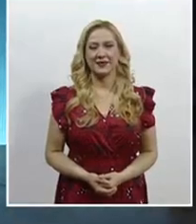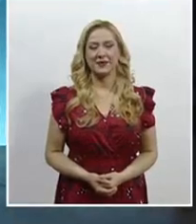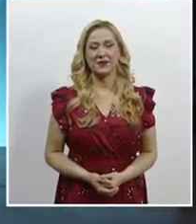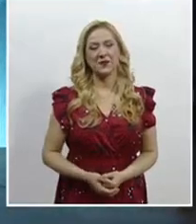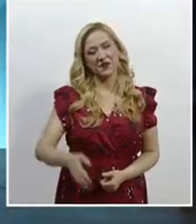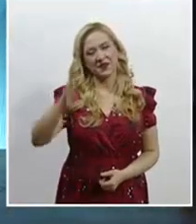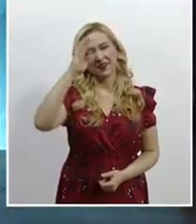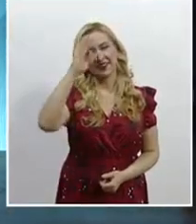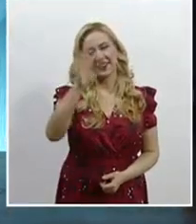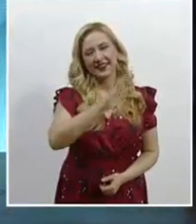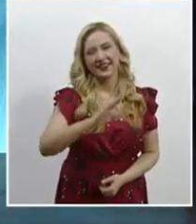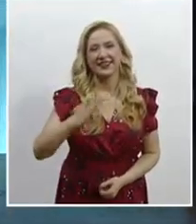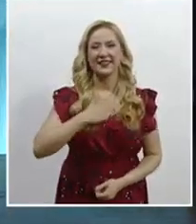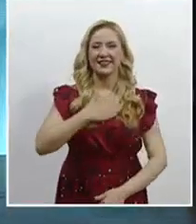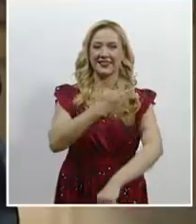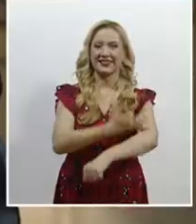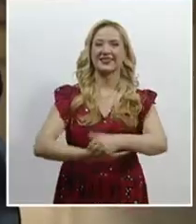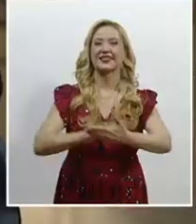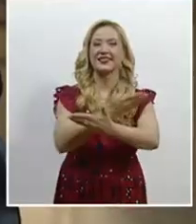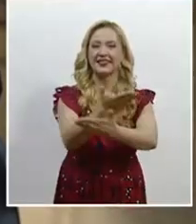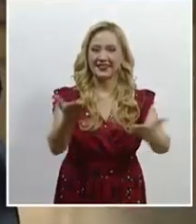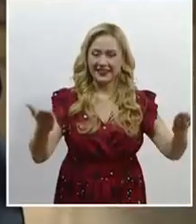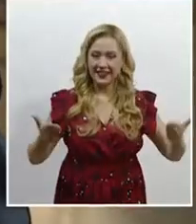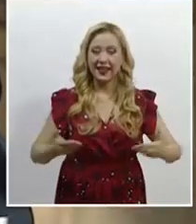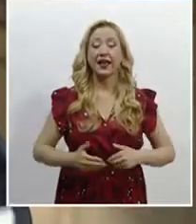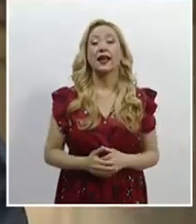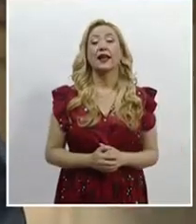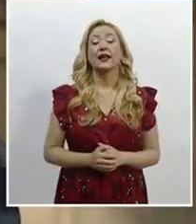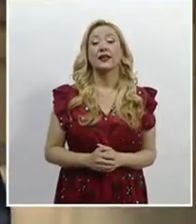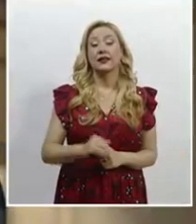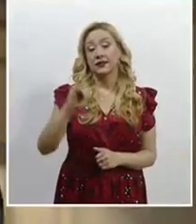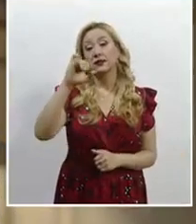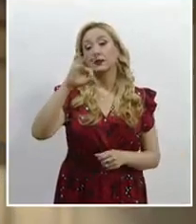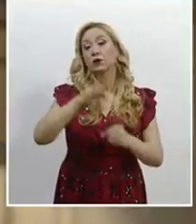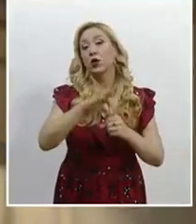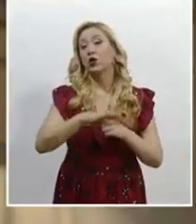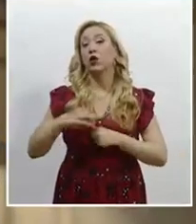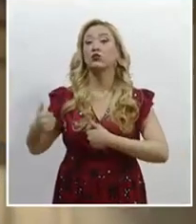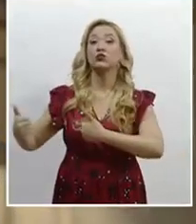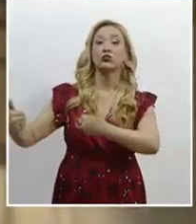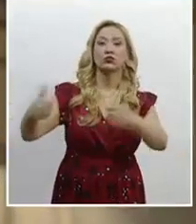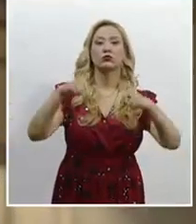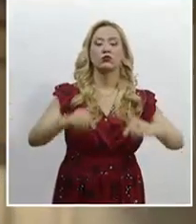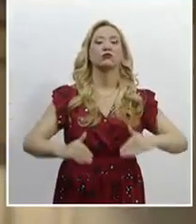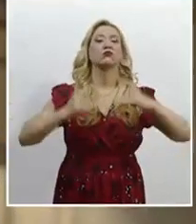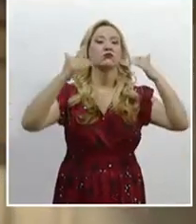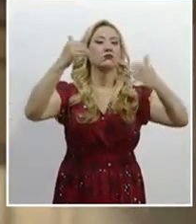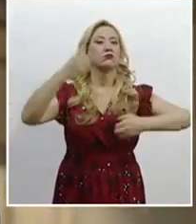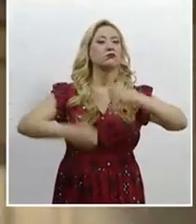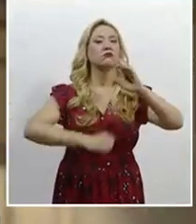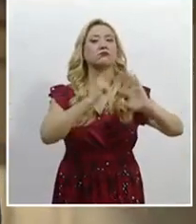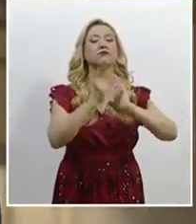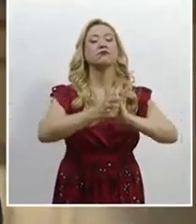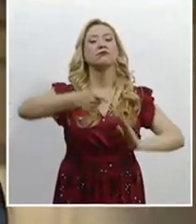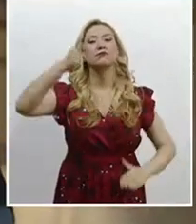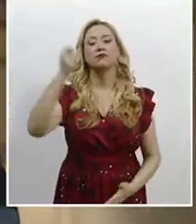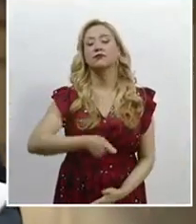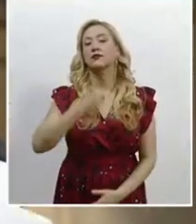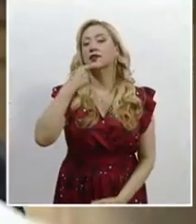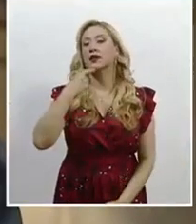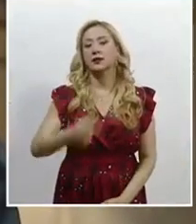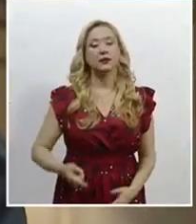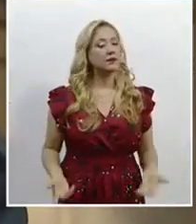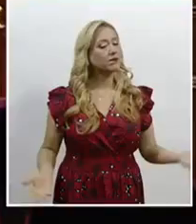¿Qué tal? Muy buenas tardes a todas las personas que siguen esta transmisión. Por mayoría de votos, el Pleno de la Suprema Corte de Justicia declaró